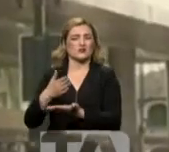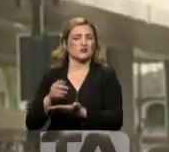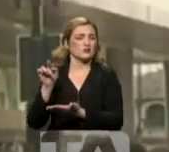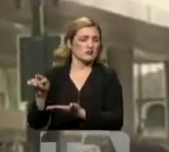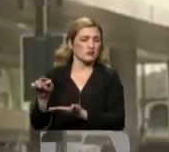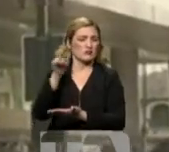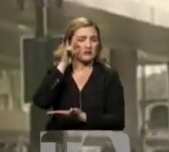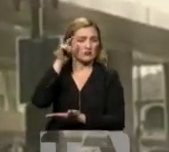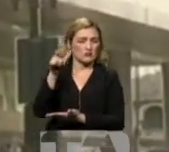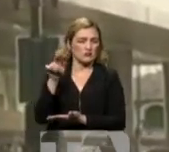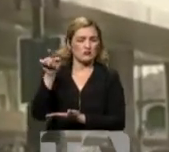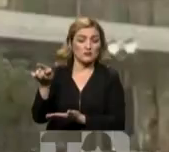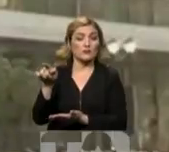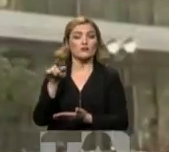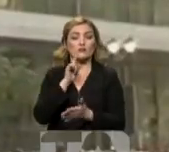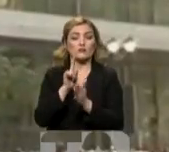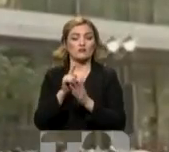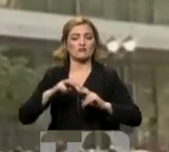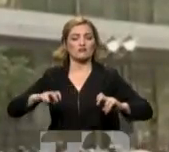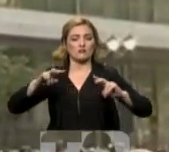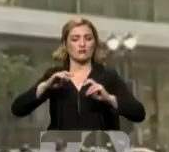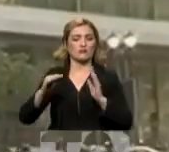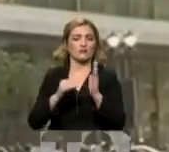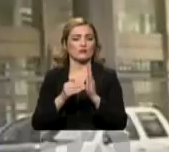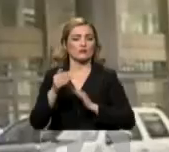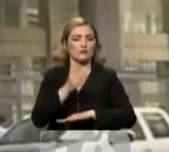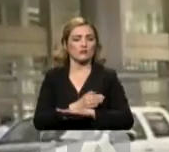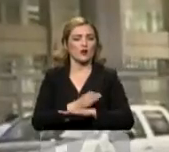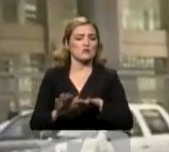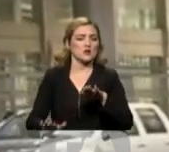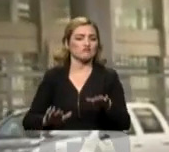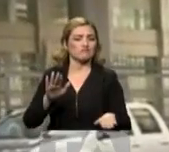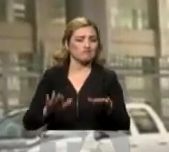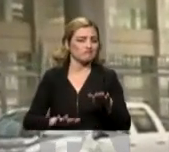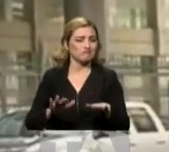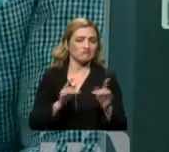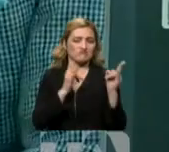de que Fiscalía iniciara una indagación previa por el presunto